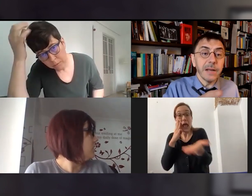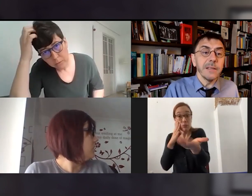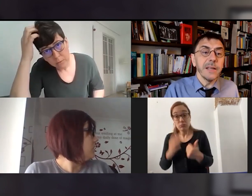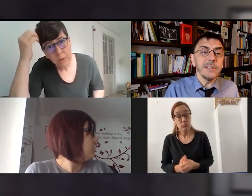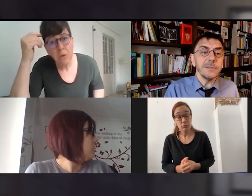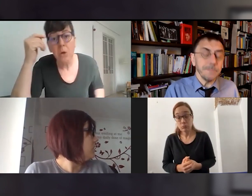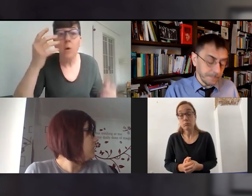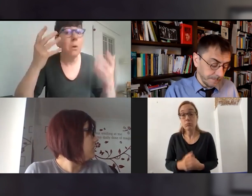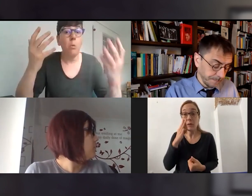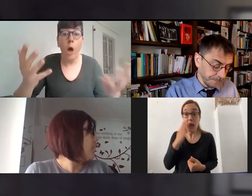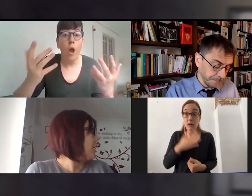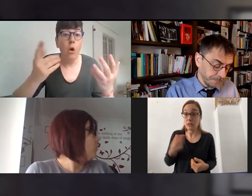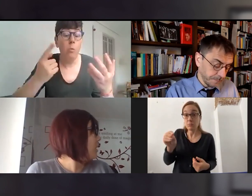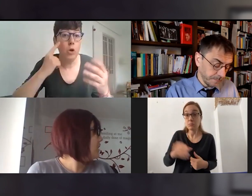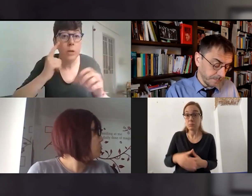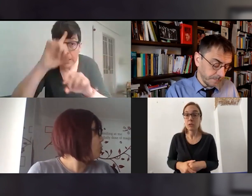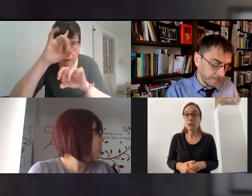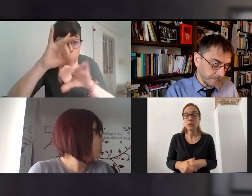Pilar, ¿quieres...?